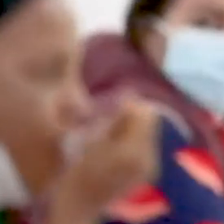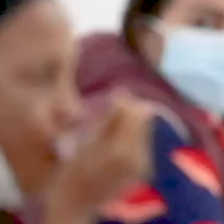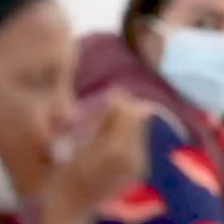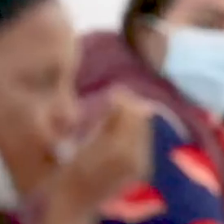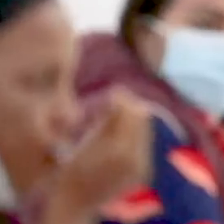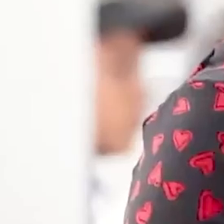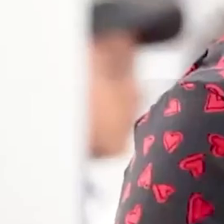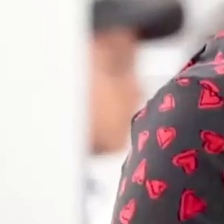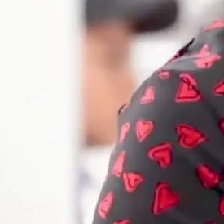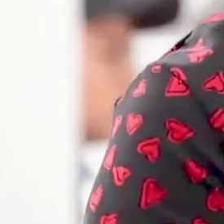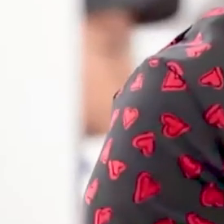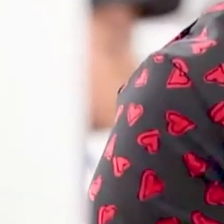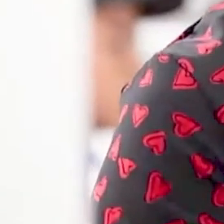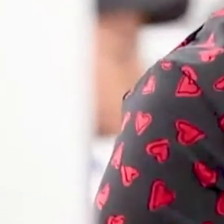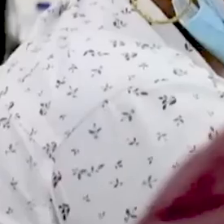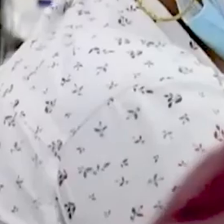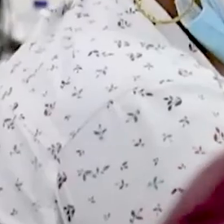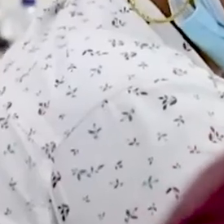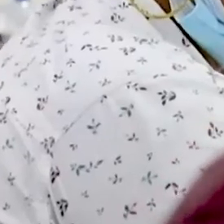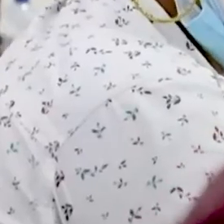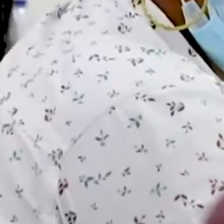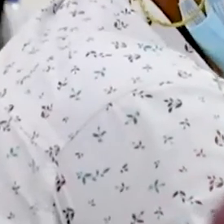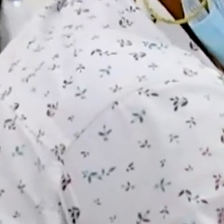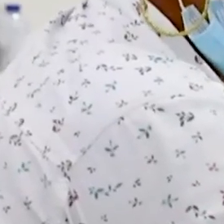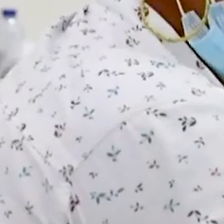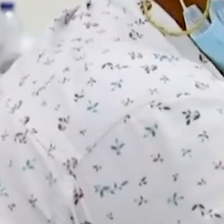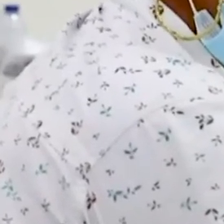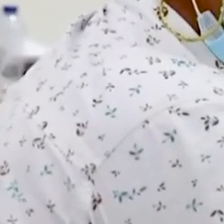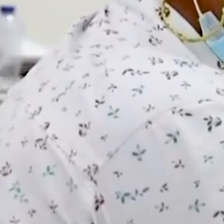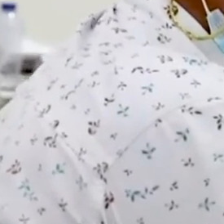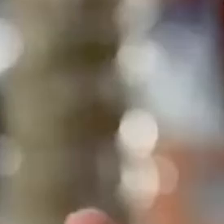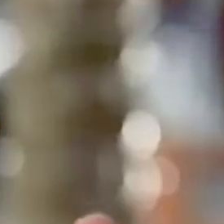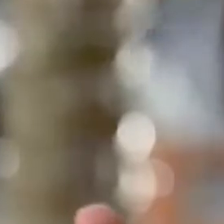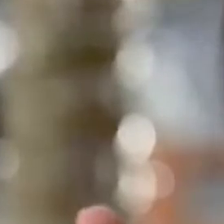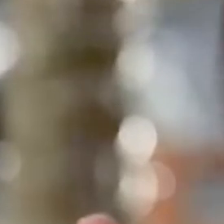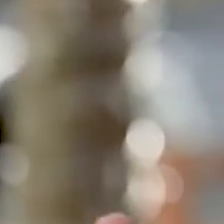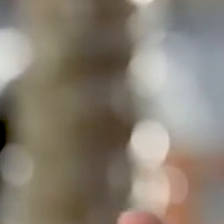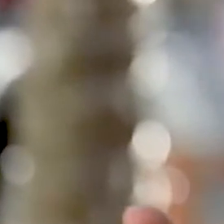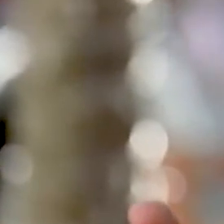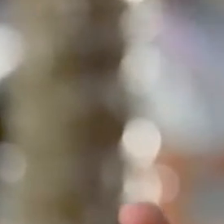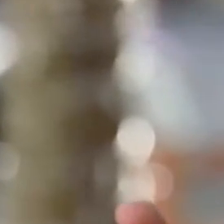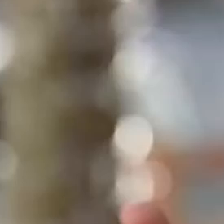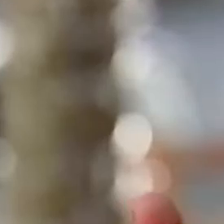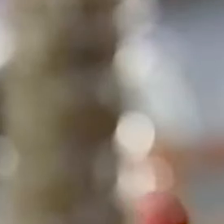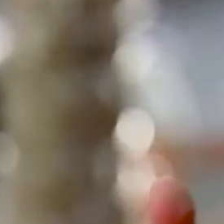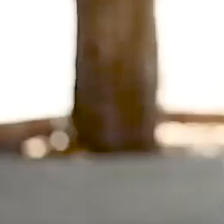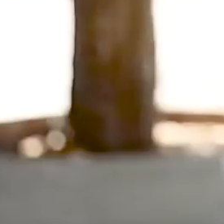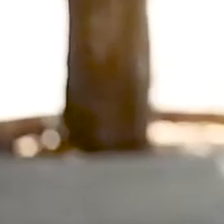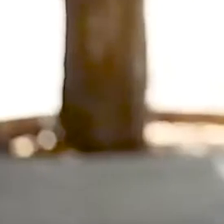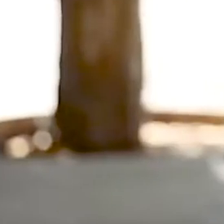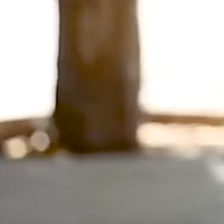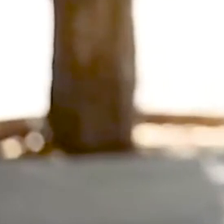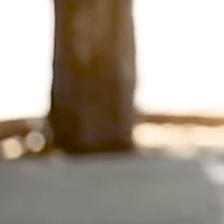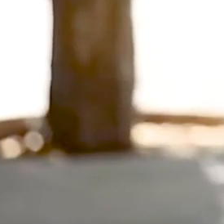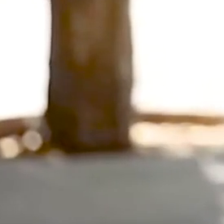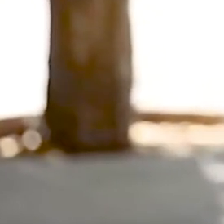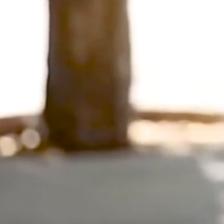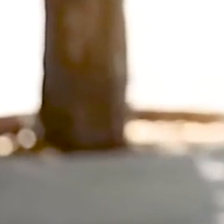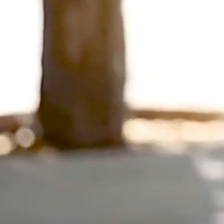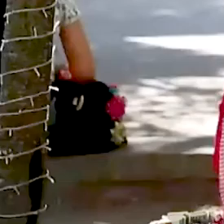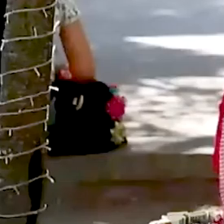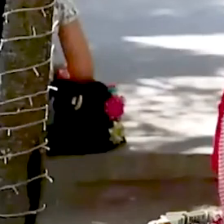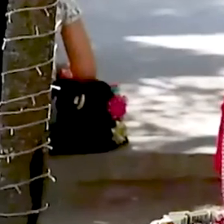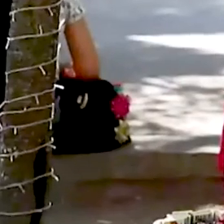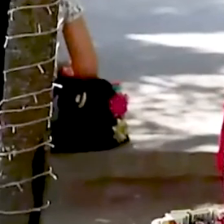buscaron contribuir a la superación de las violencias en razón del sexo y género. Para lograr sus objetivos en pro de las mujeres,